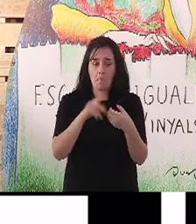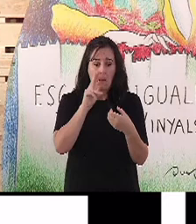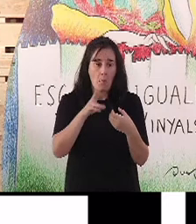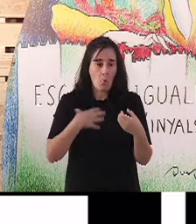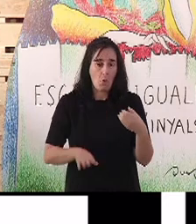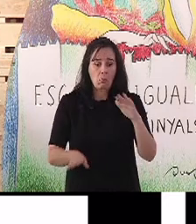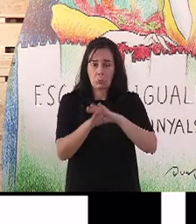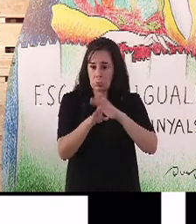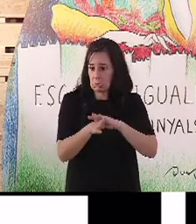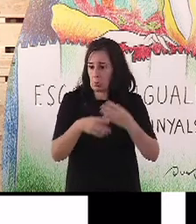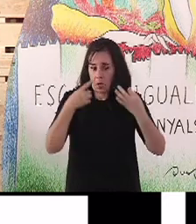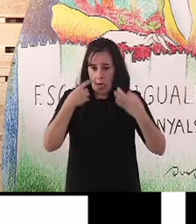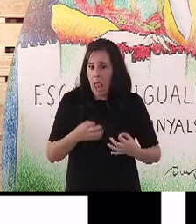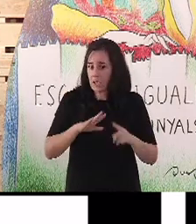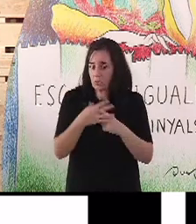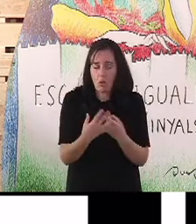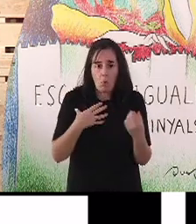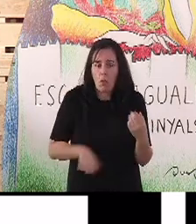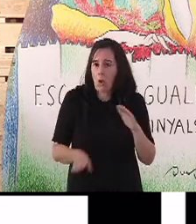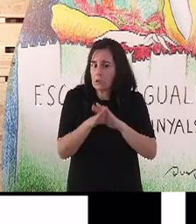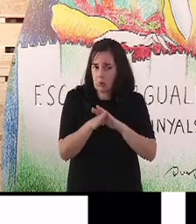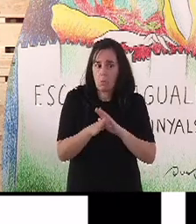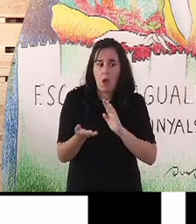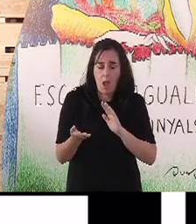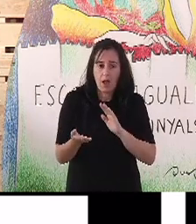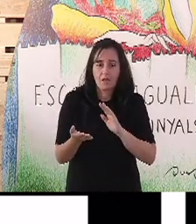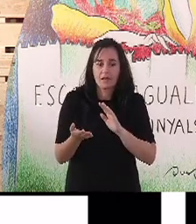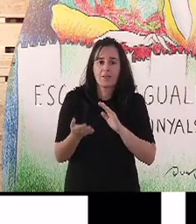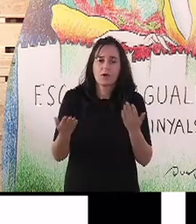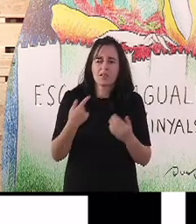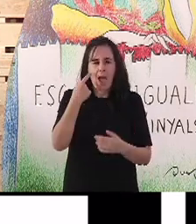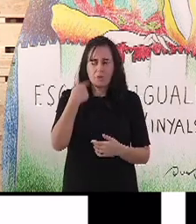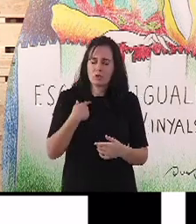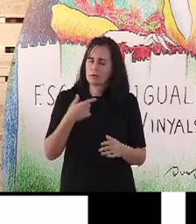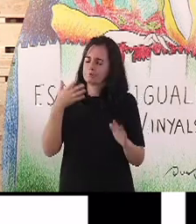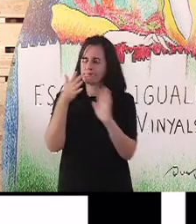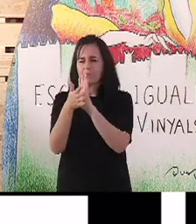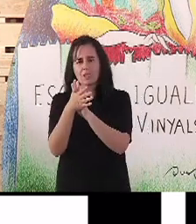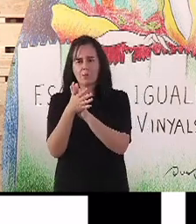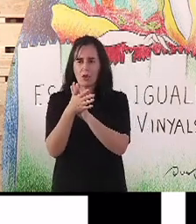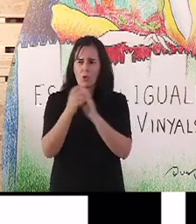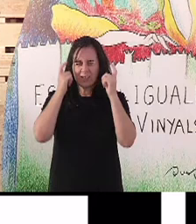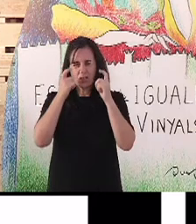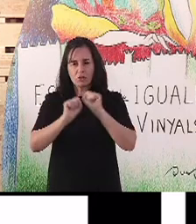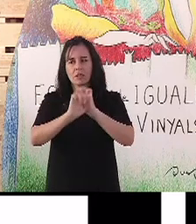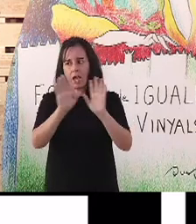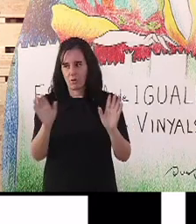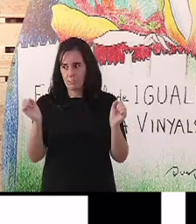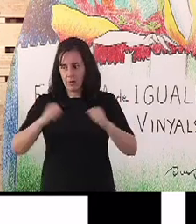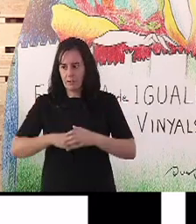sostenible real, digamos, esta problemática. E a ver se consigo explicarlo de forma o máis simple posible, que